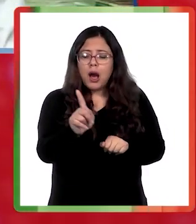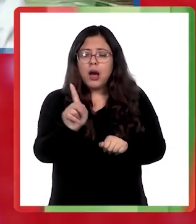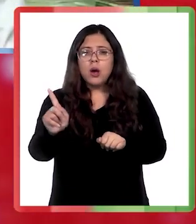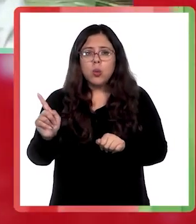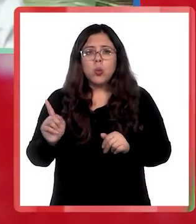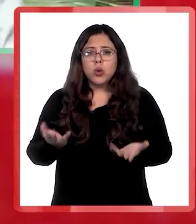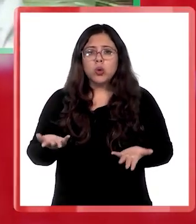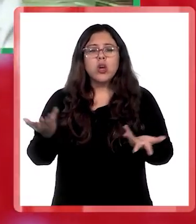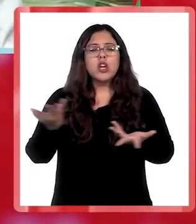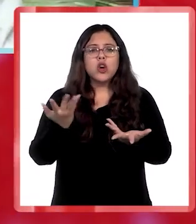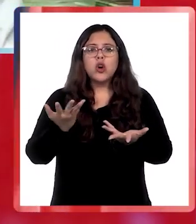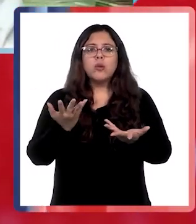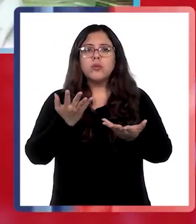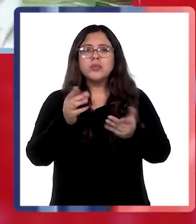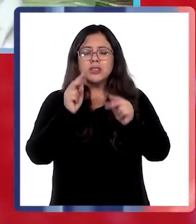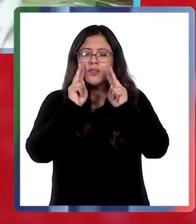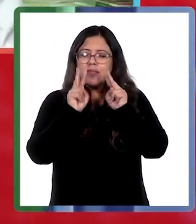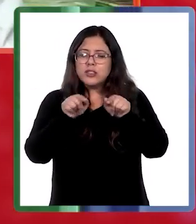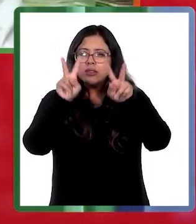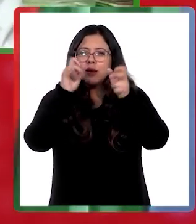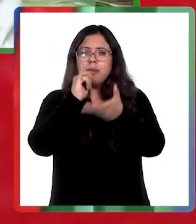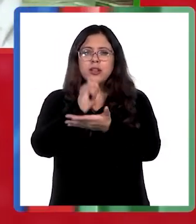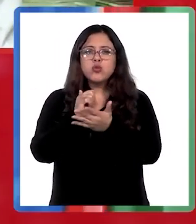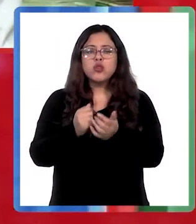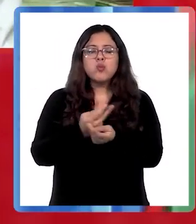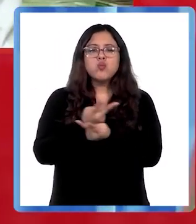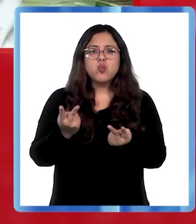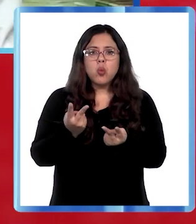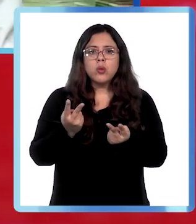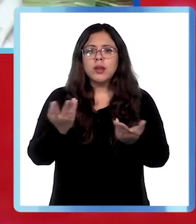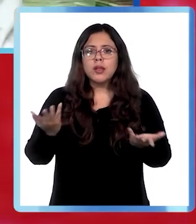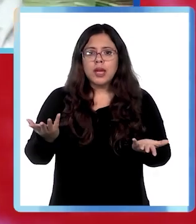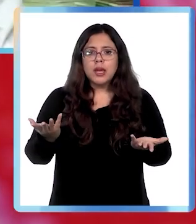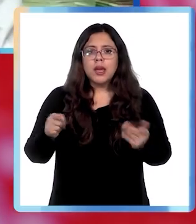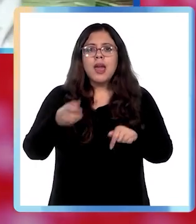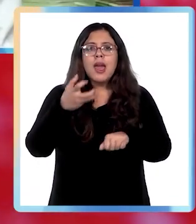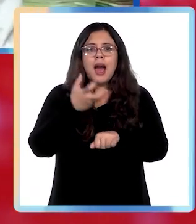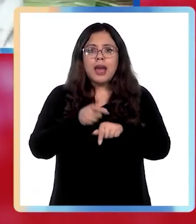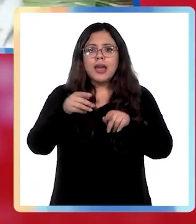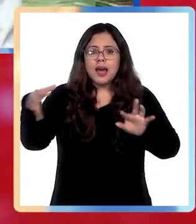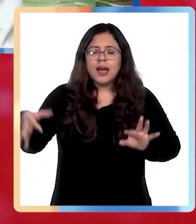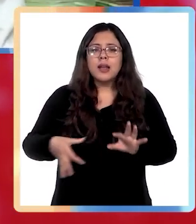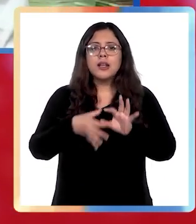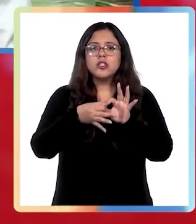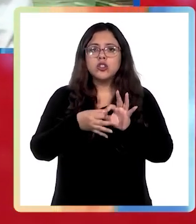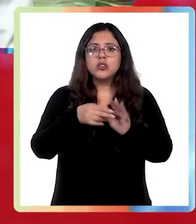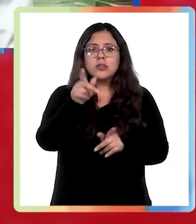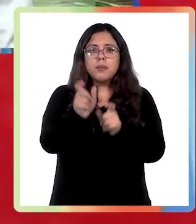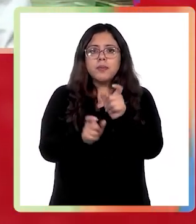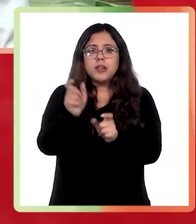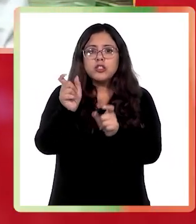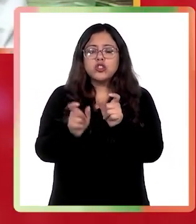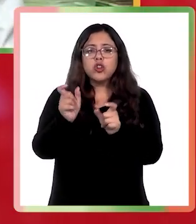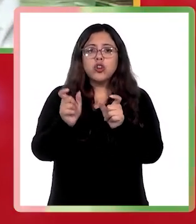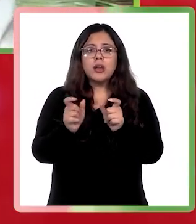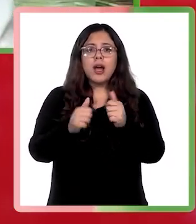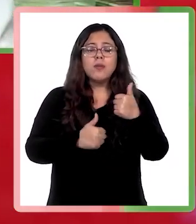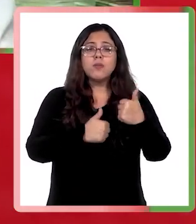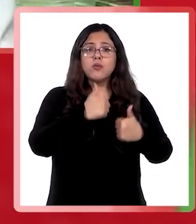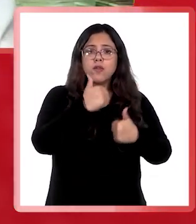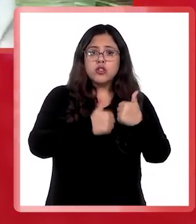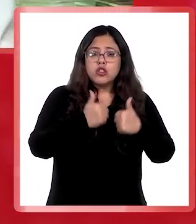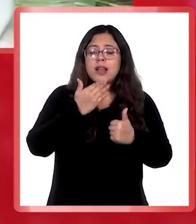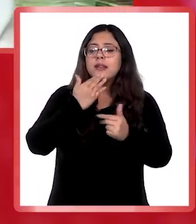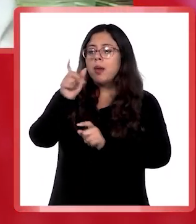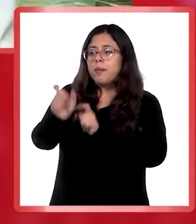se ve eso en el sector público? Porque al final existe esta relación paciente y especialista, pero al final